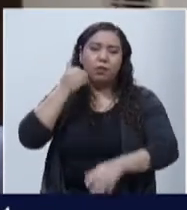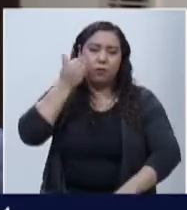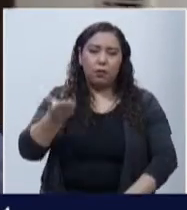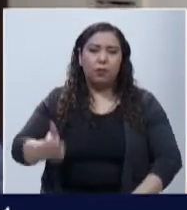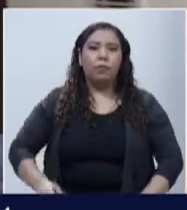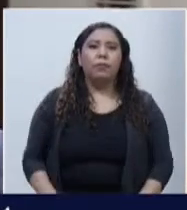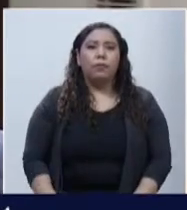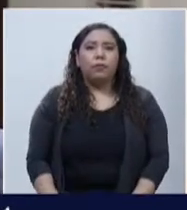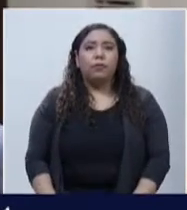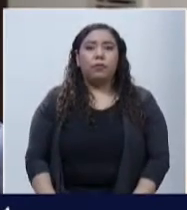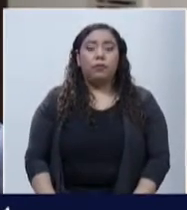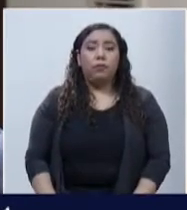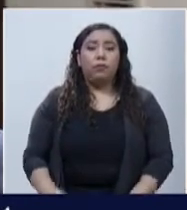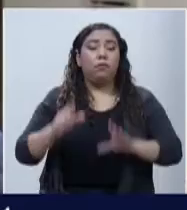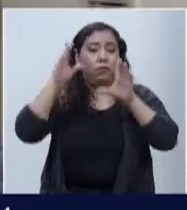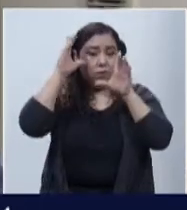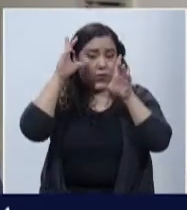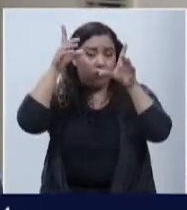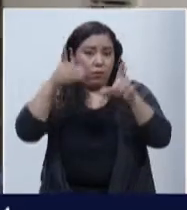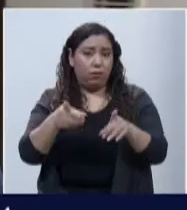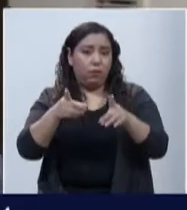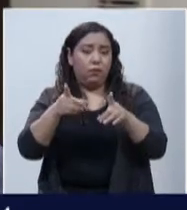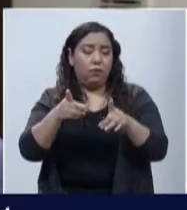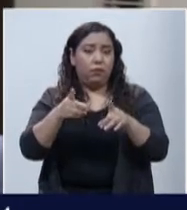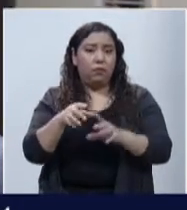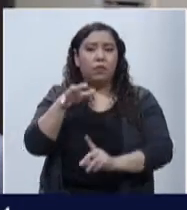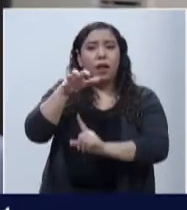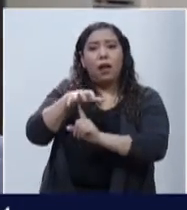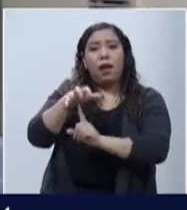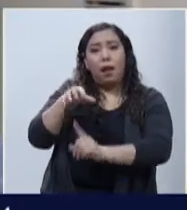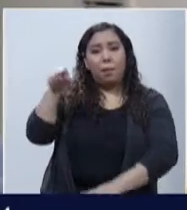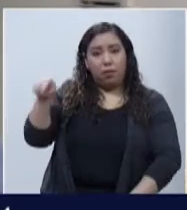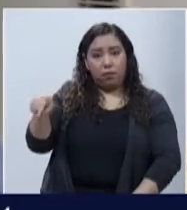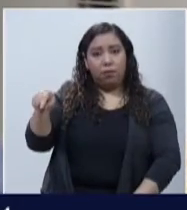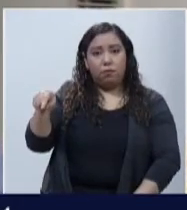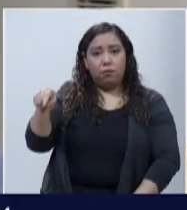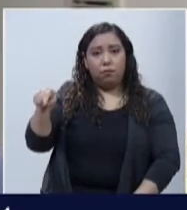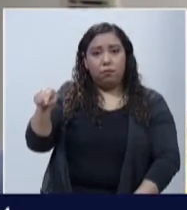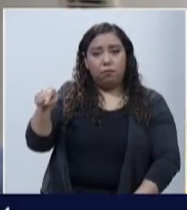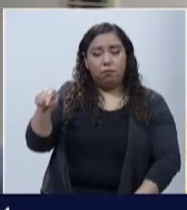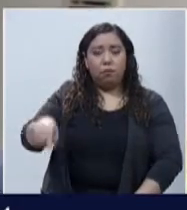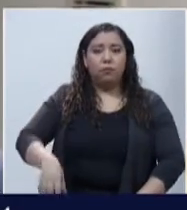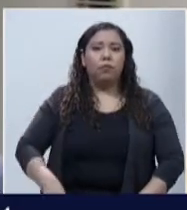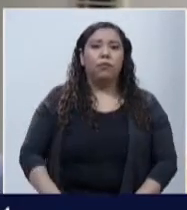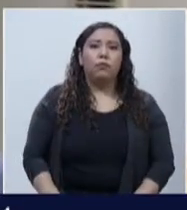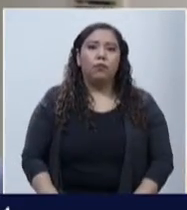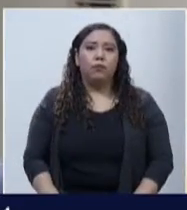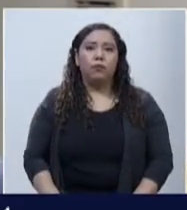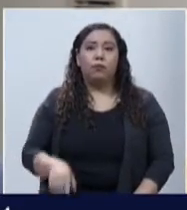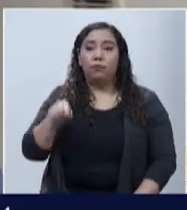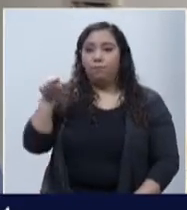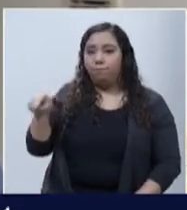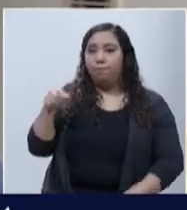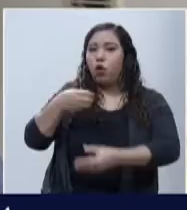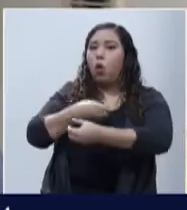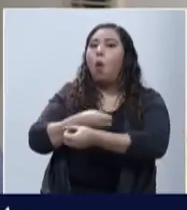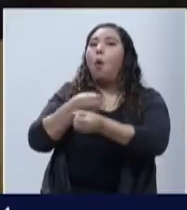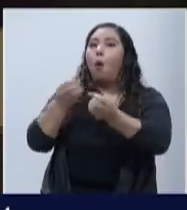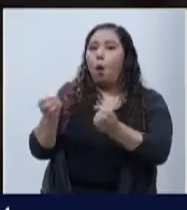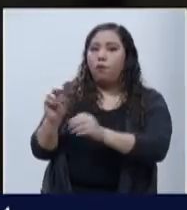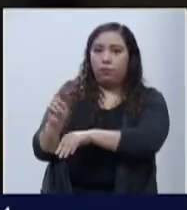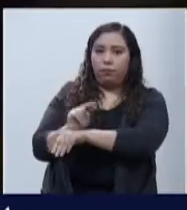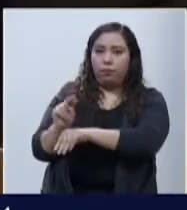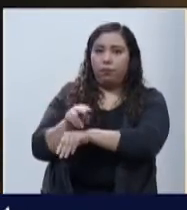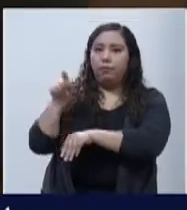de reconocer a jerusalén como la capital de israel también procedemos a abrir la oficina de negocios en jerusalén